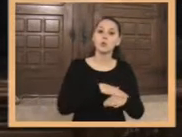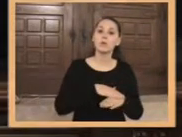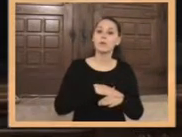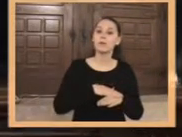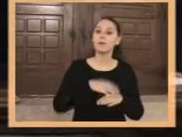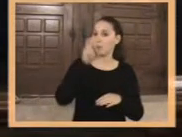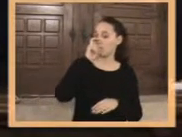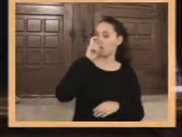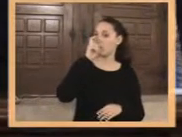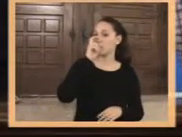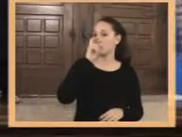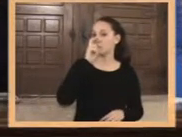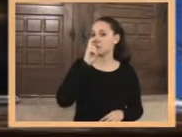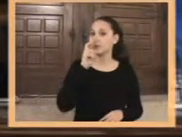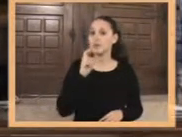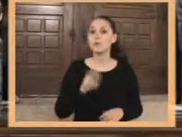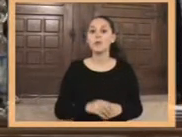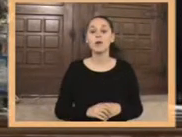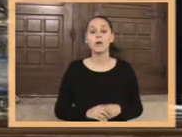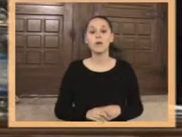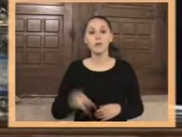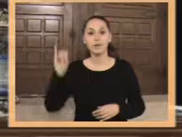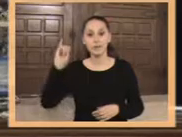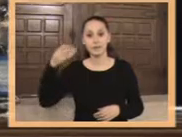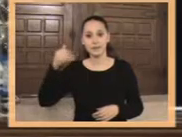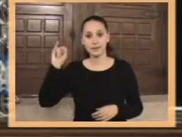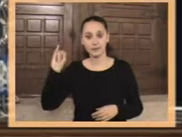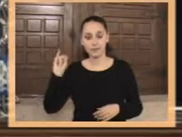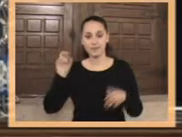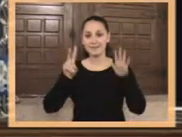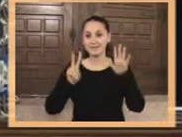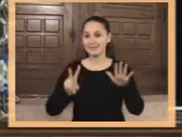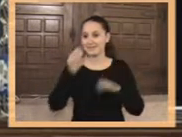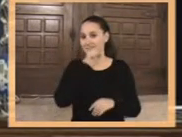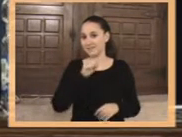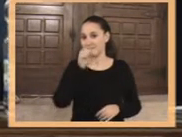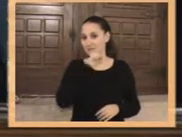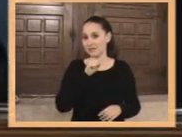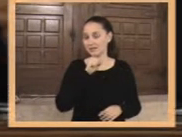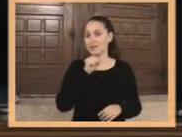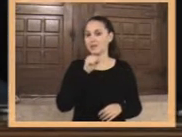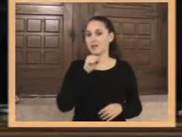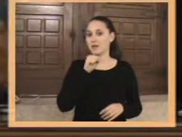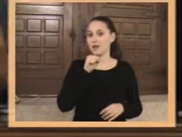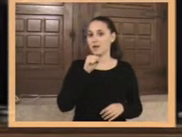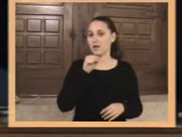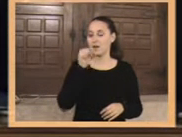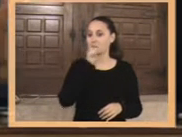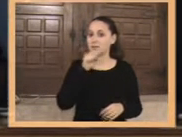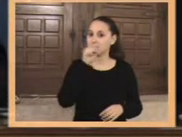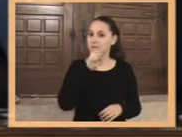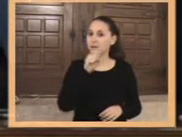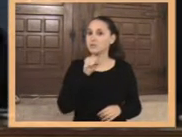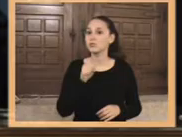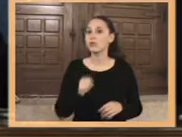pues estableció el pago del IBI los 7 años que no habían prescrito para el pago